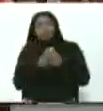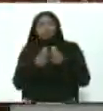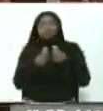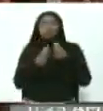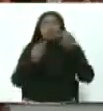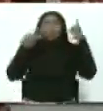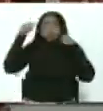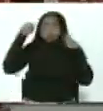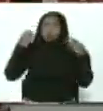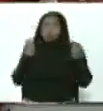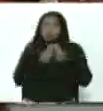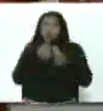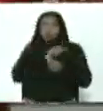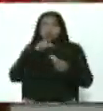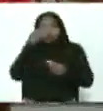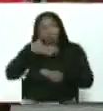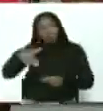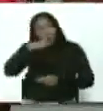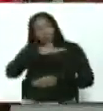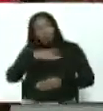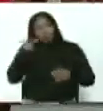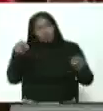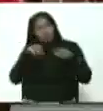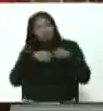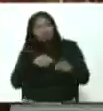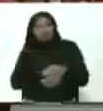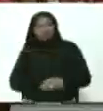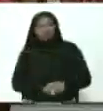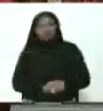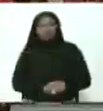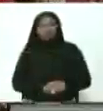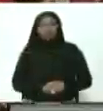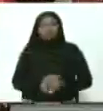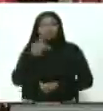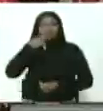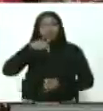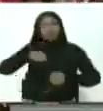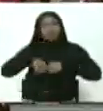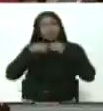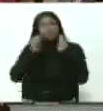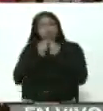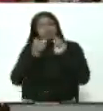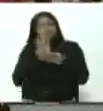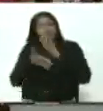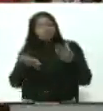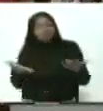José, con nuestro pueblo? Y